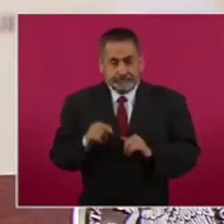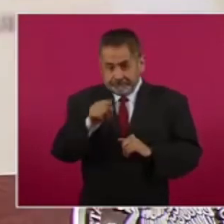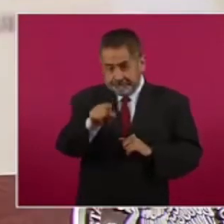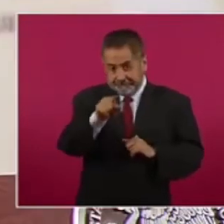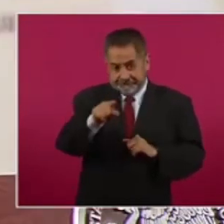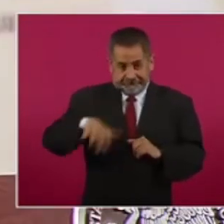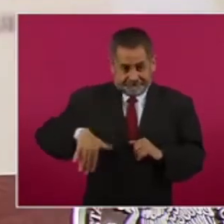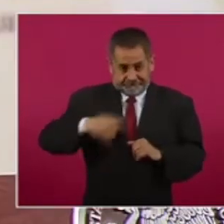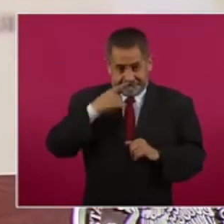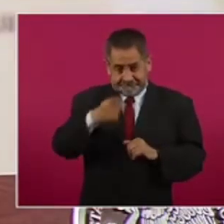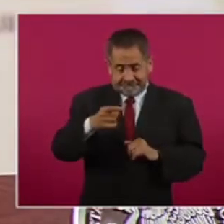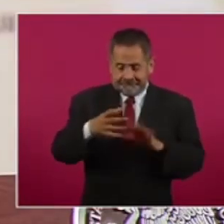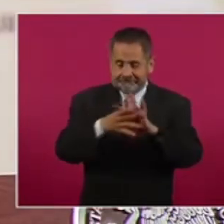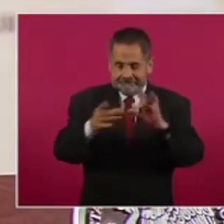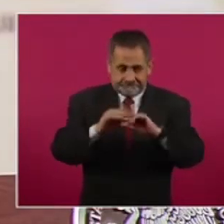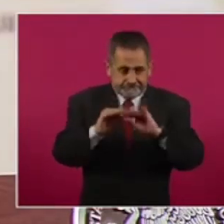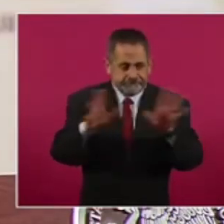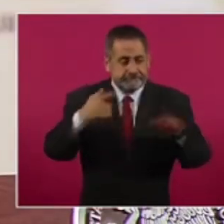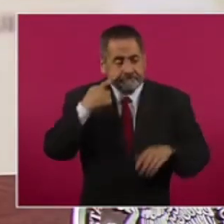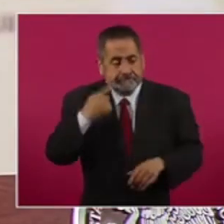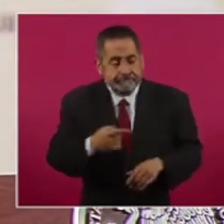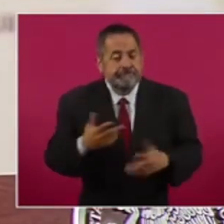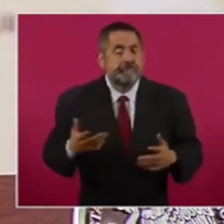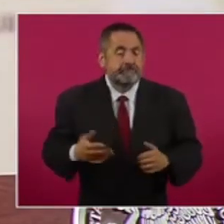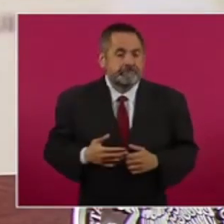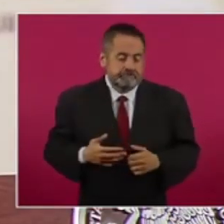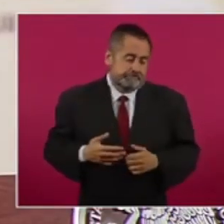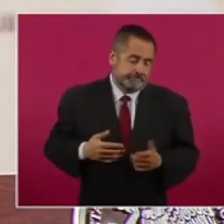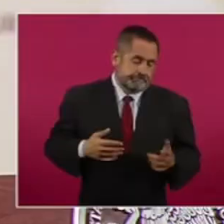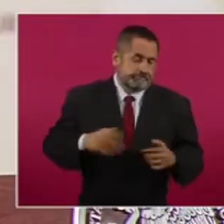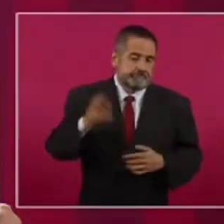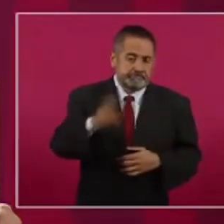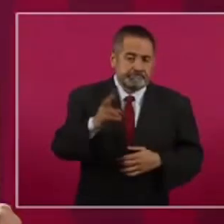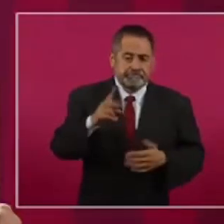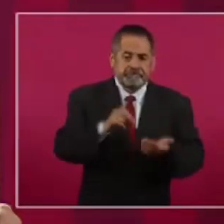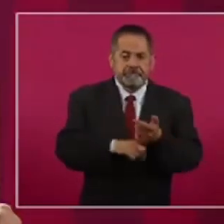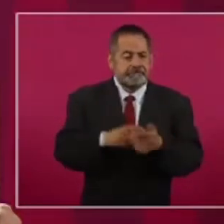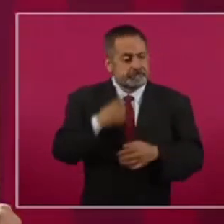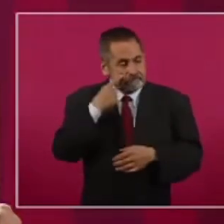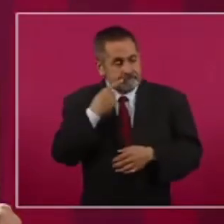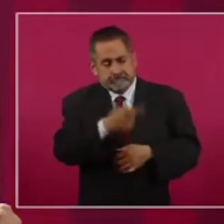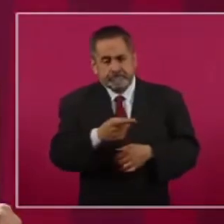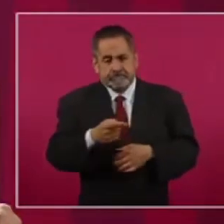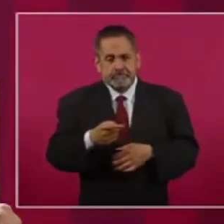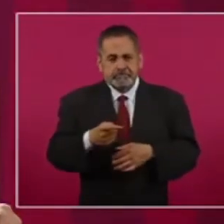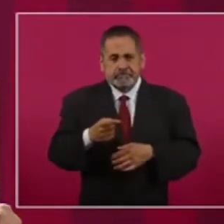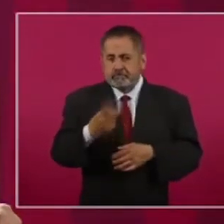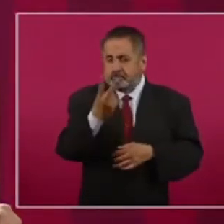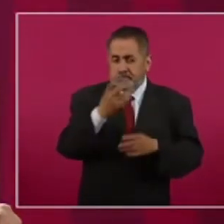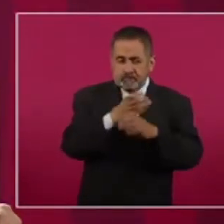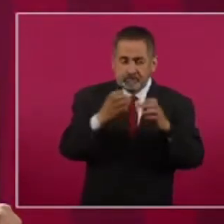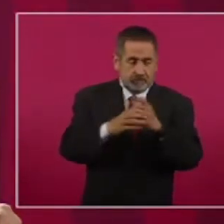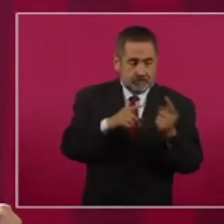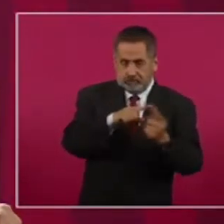esto, porque sí, ha habido un aumento en los dos casos,